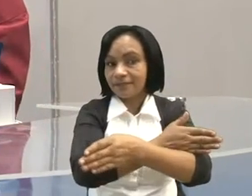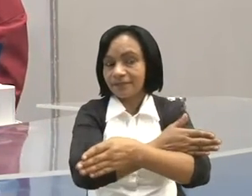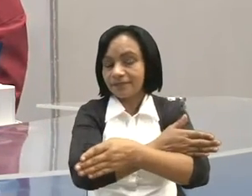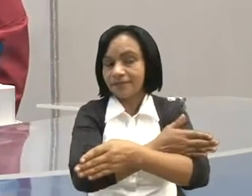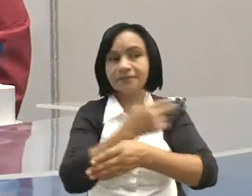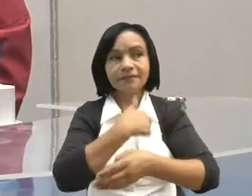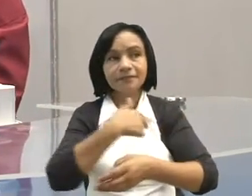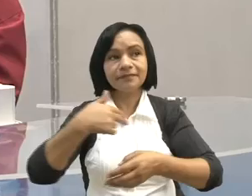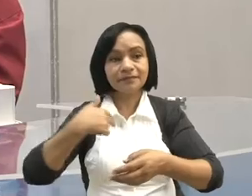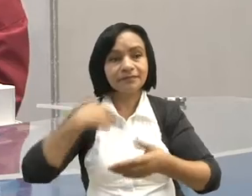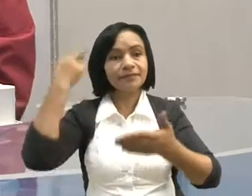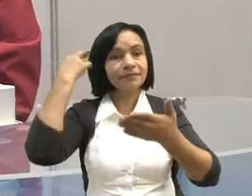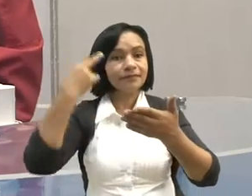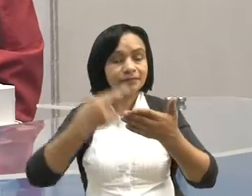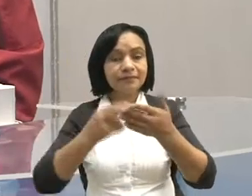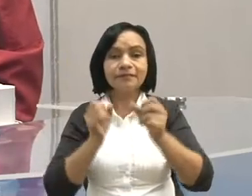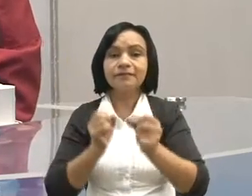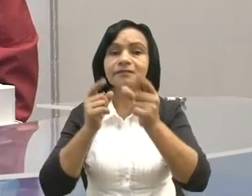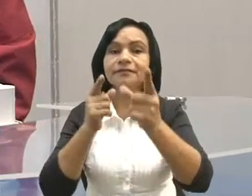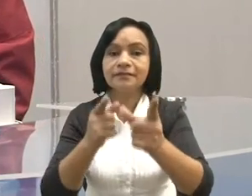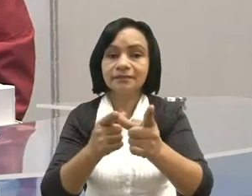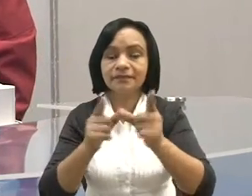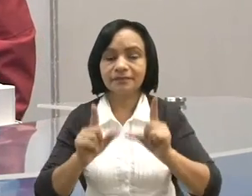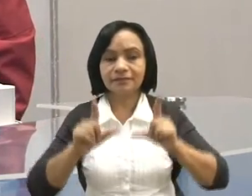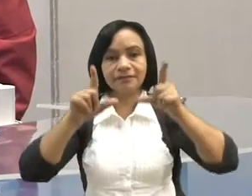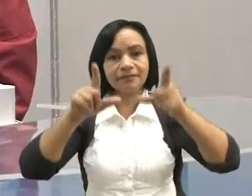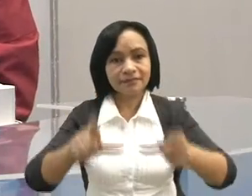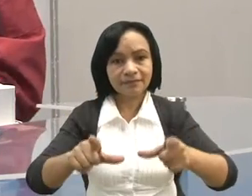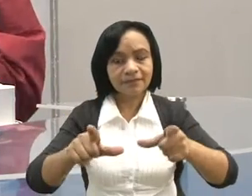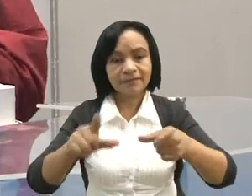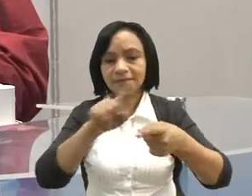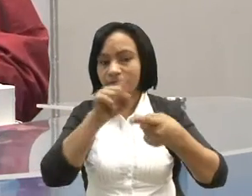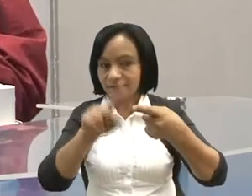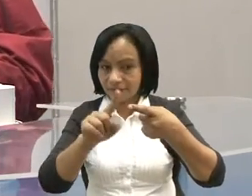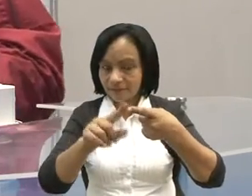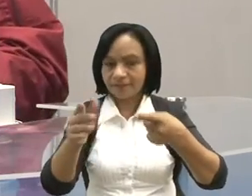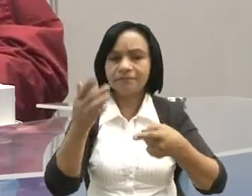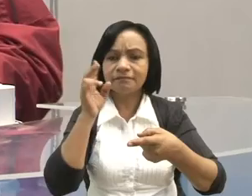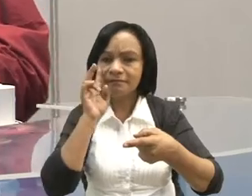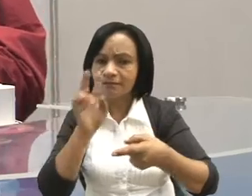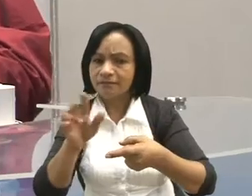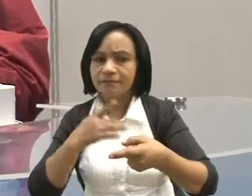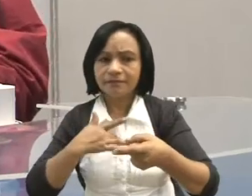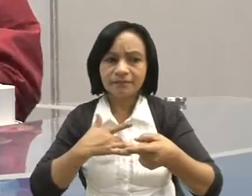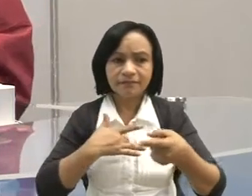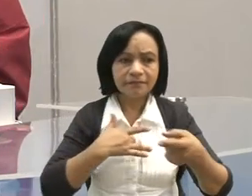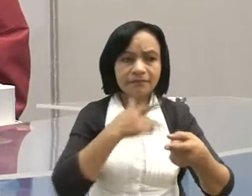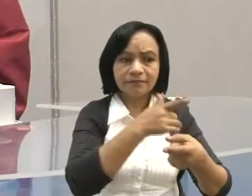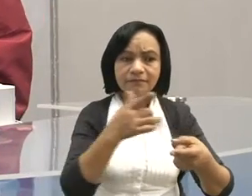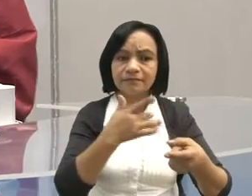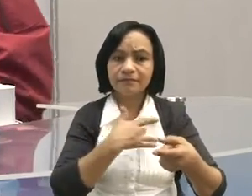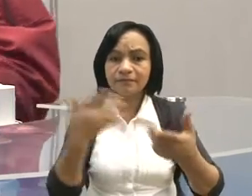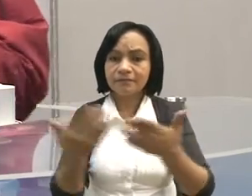obviamente tuvimos que, recordemos que en octubre iniciamos el proceso de matrícula para ver las necesidades de